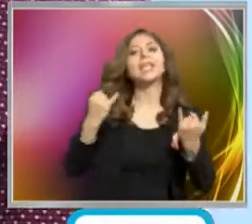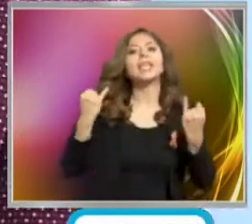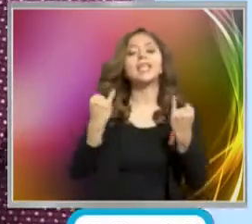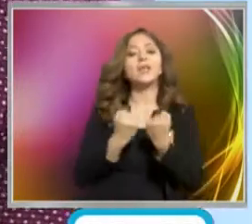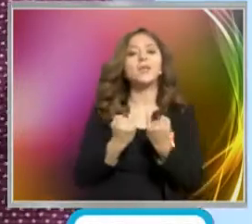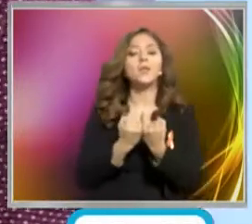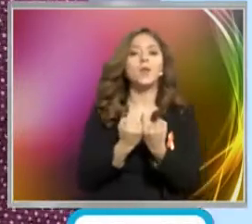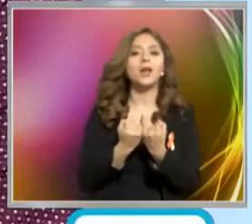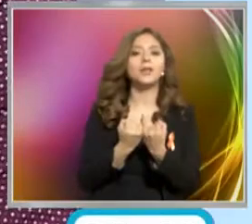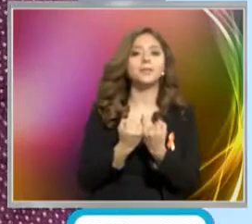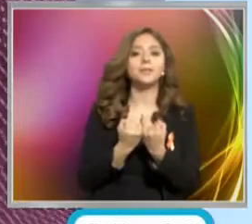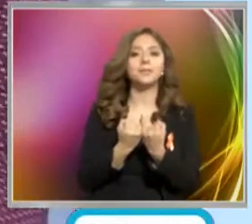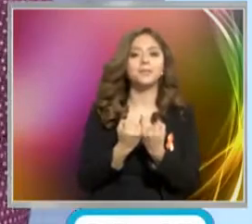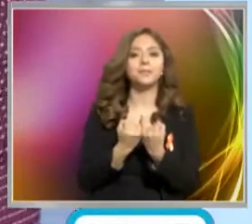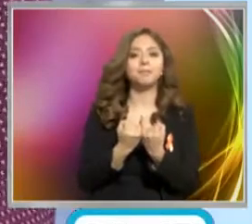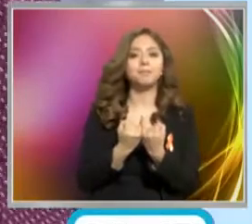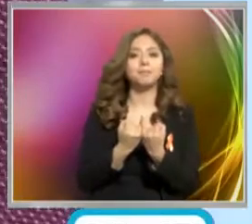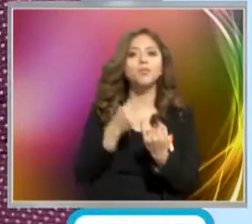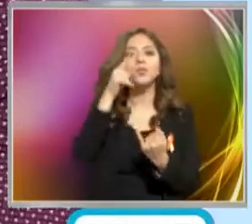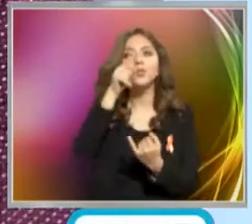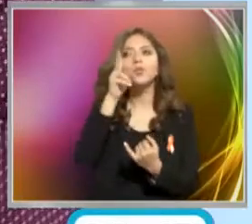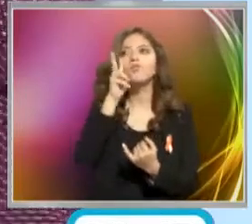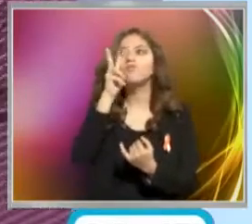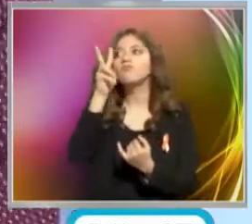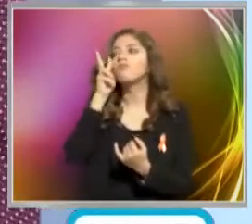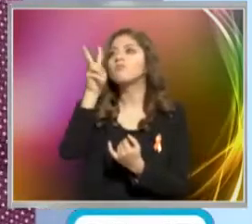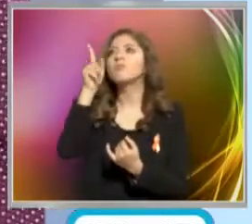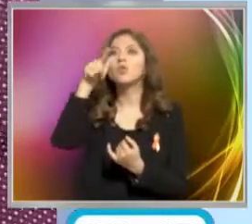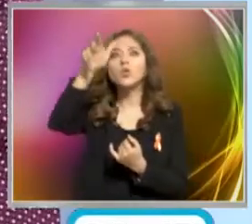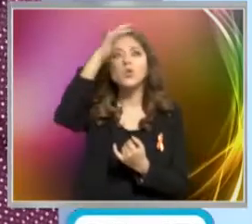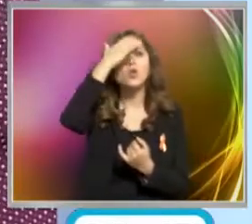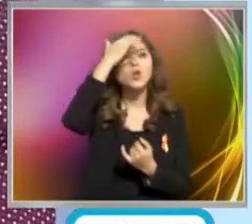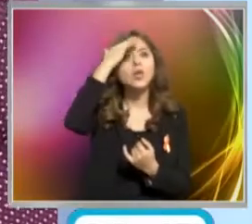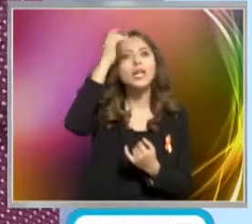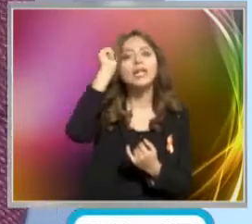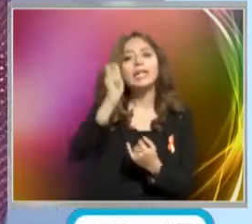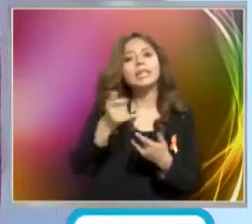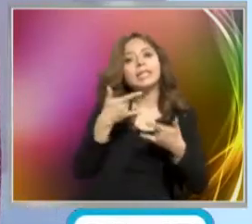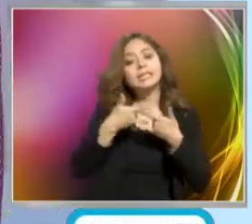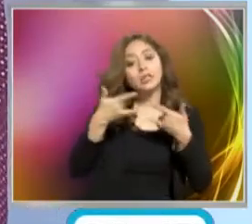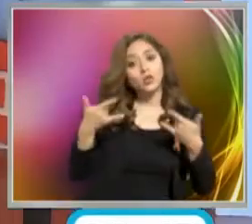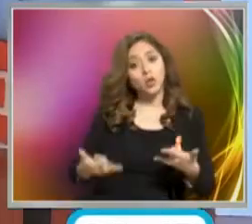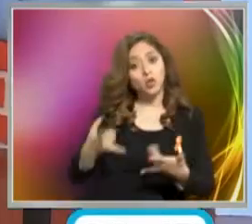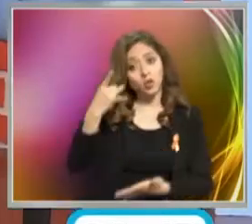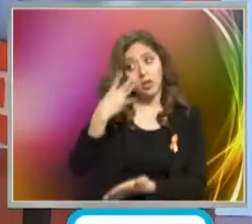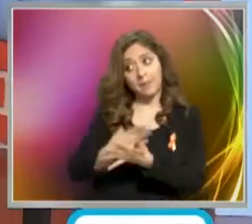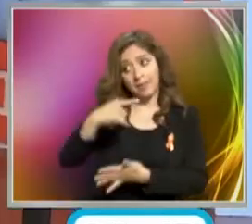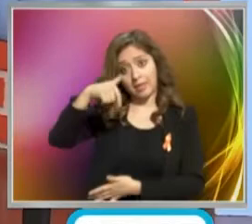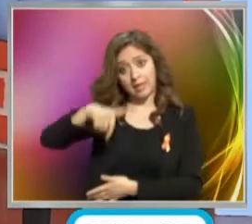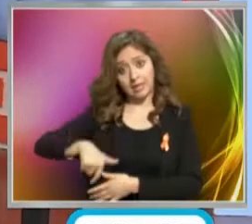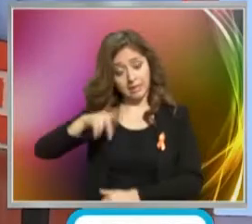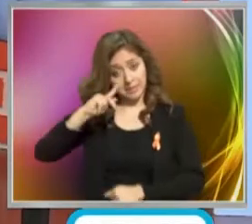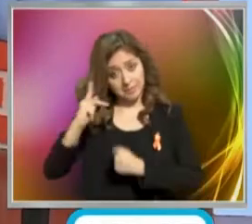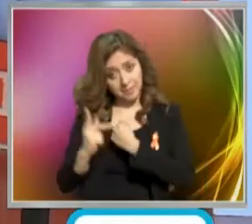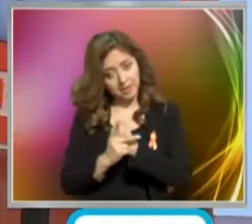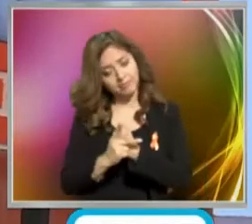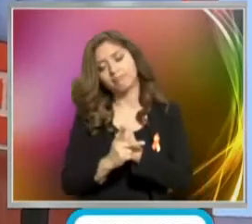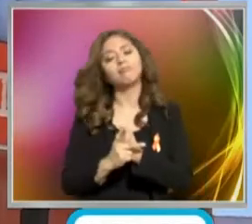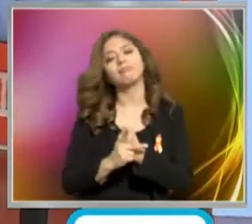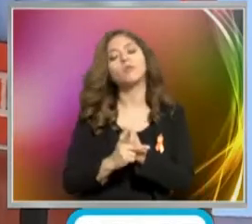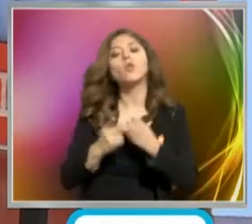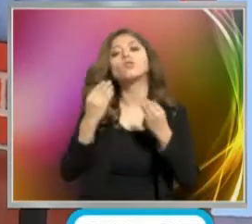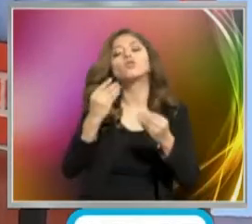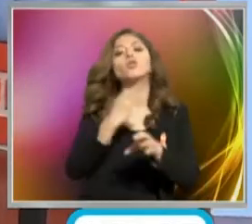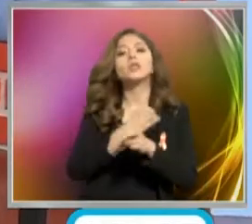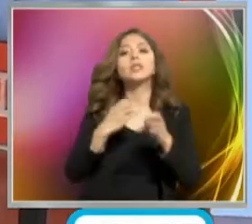pues, disfrutar de estas fotografías, conocer Claro. más la historia, no nada más Claro. de nuestro país, sino Claro, de cómo está de el muchas mundo,